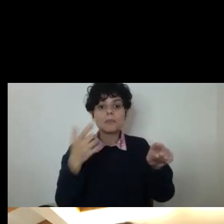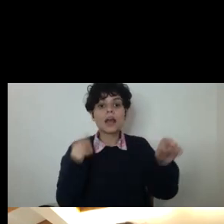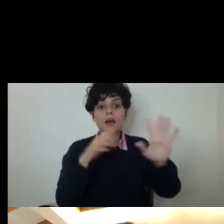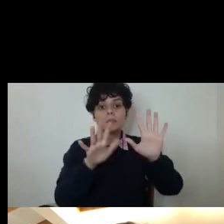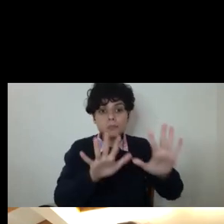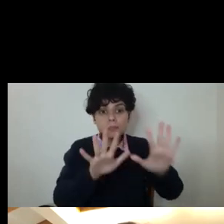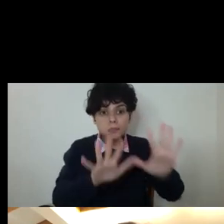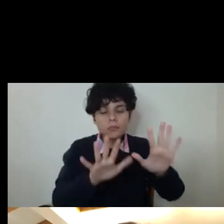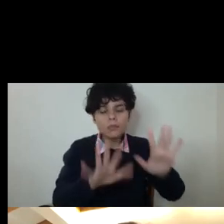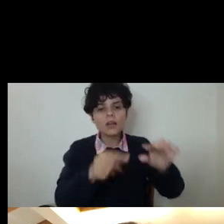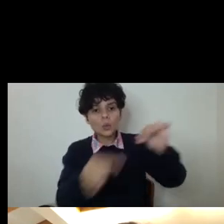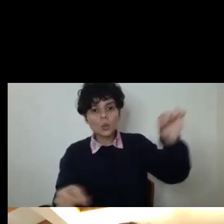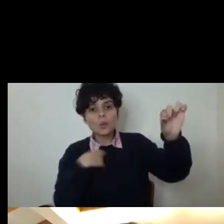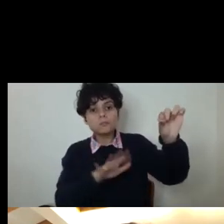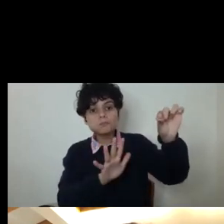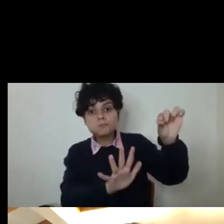sucede.